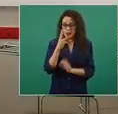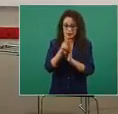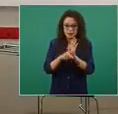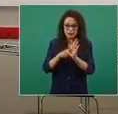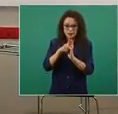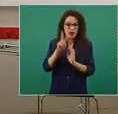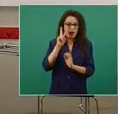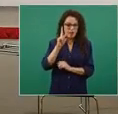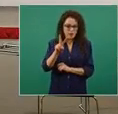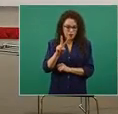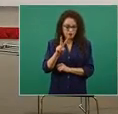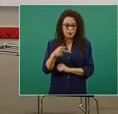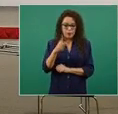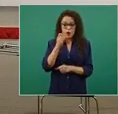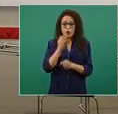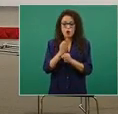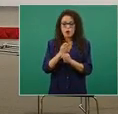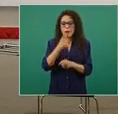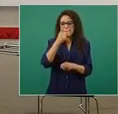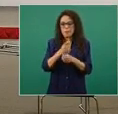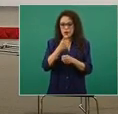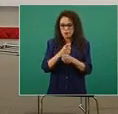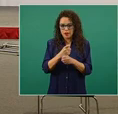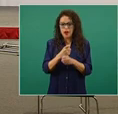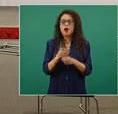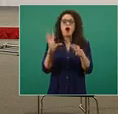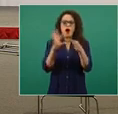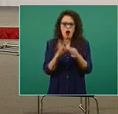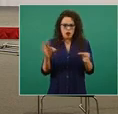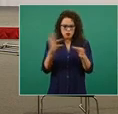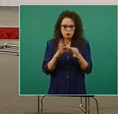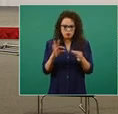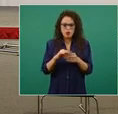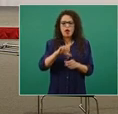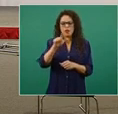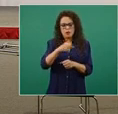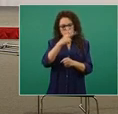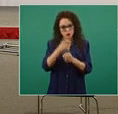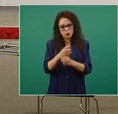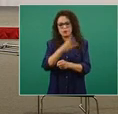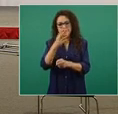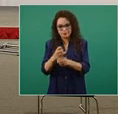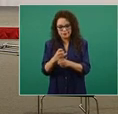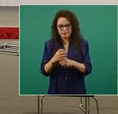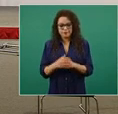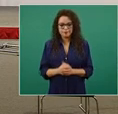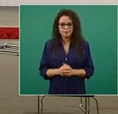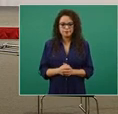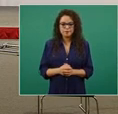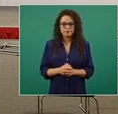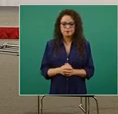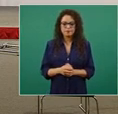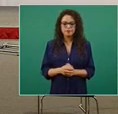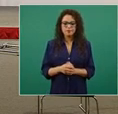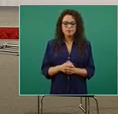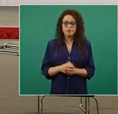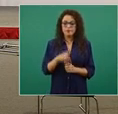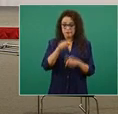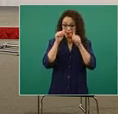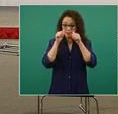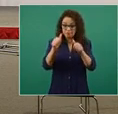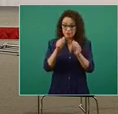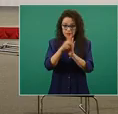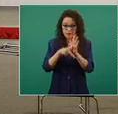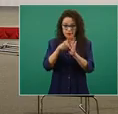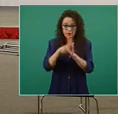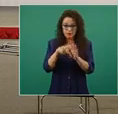un primer video, vamos a explicarlo y así sucesivamente. Pedimos el apoyo para ver el primer video.